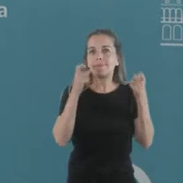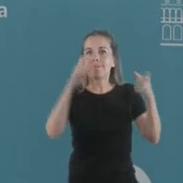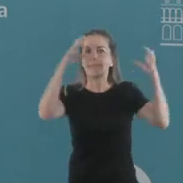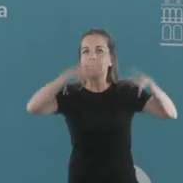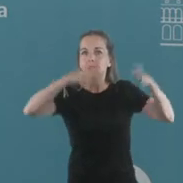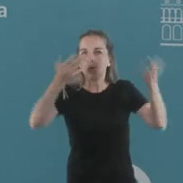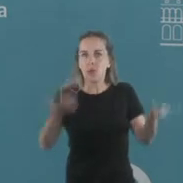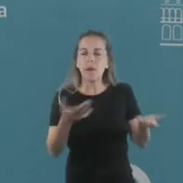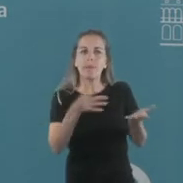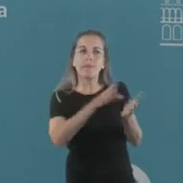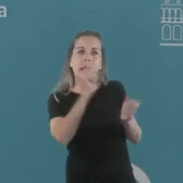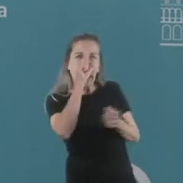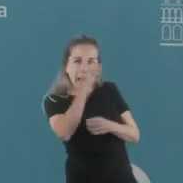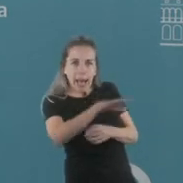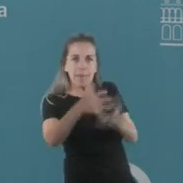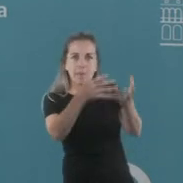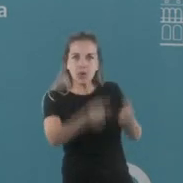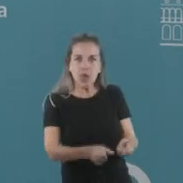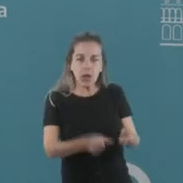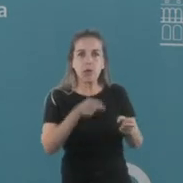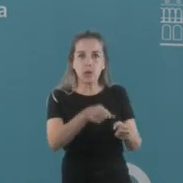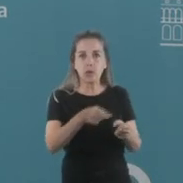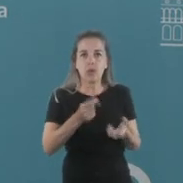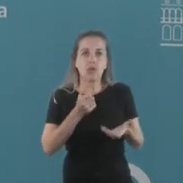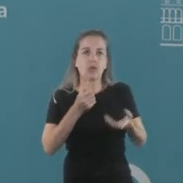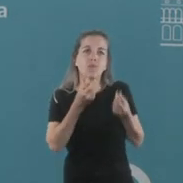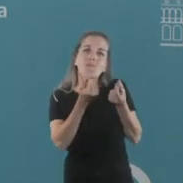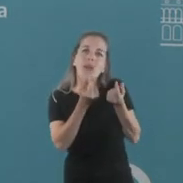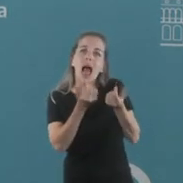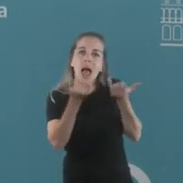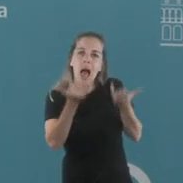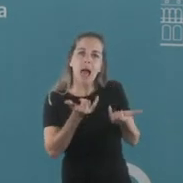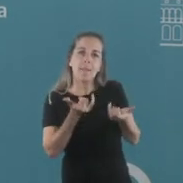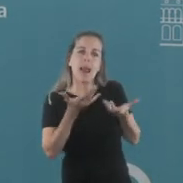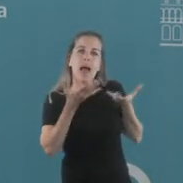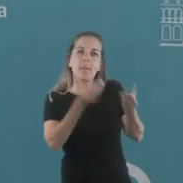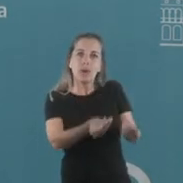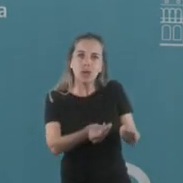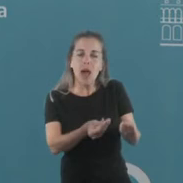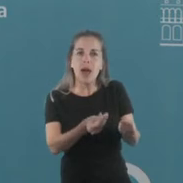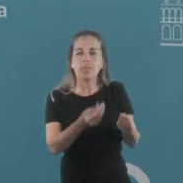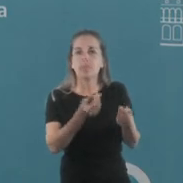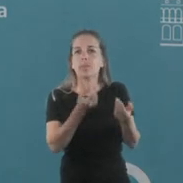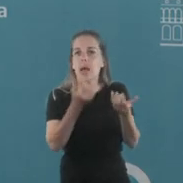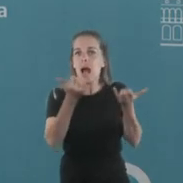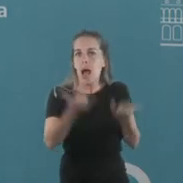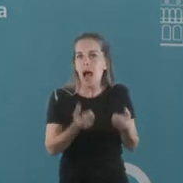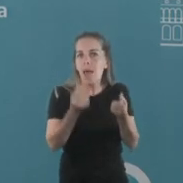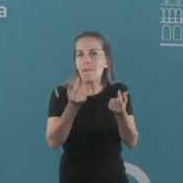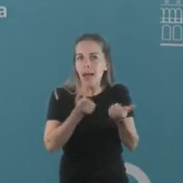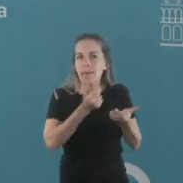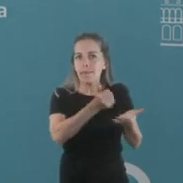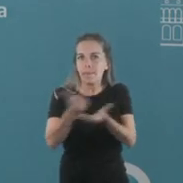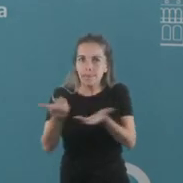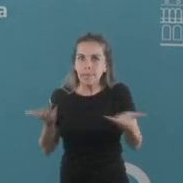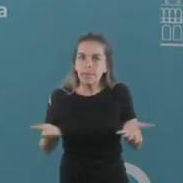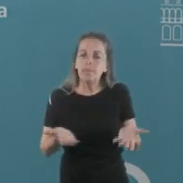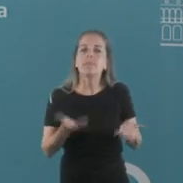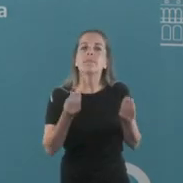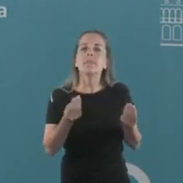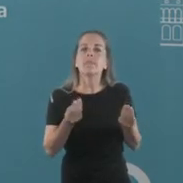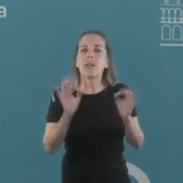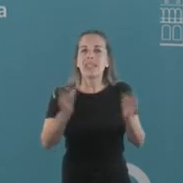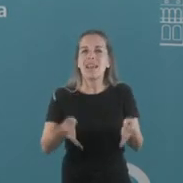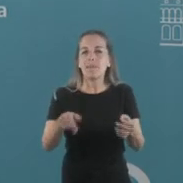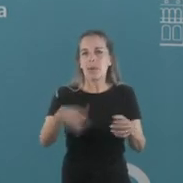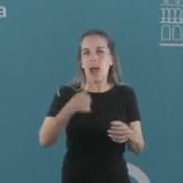estar atendiendo a los sectores que así lo necesitan, a los sectores que están atravesando por alguna dificultad, y mientras los números del crecimiento en